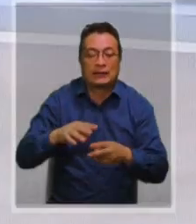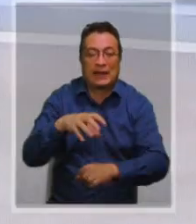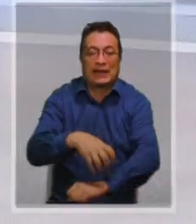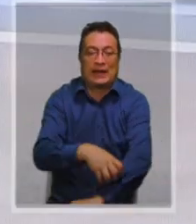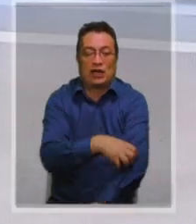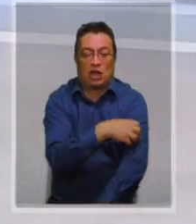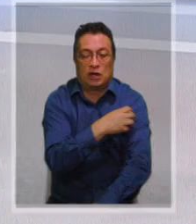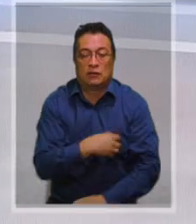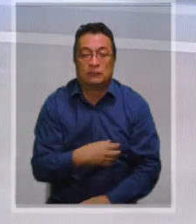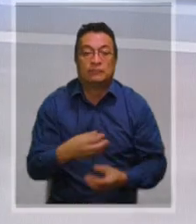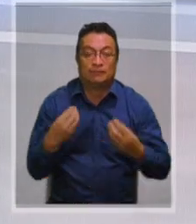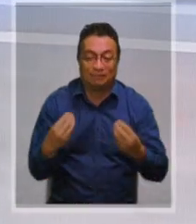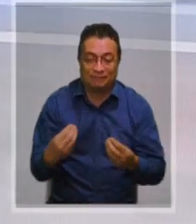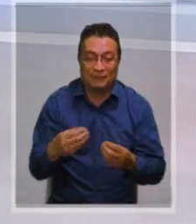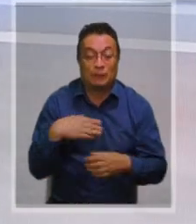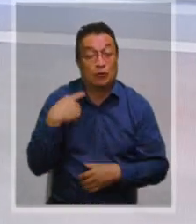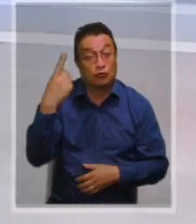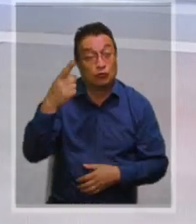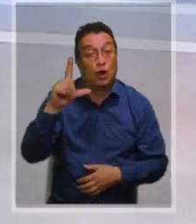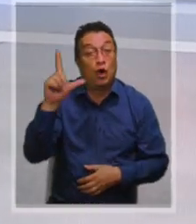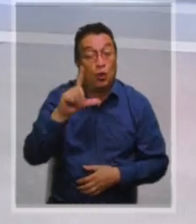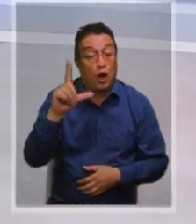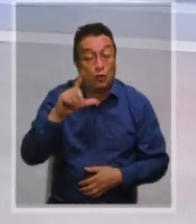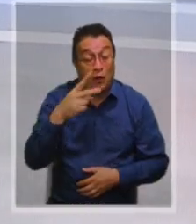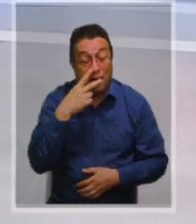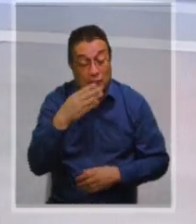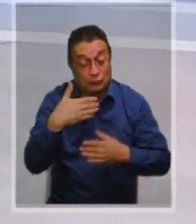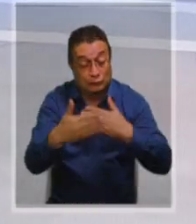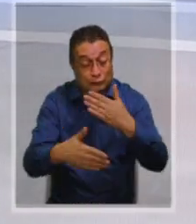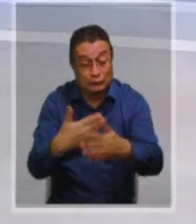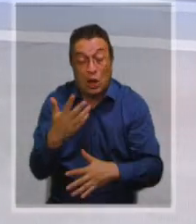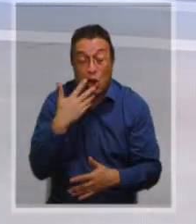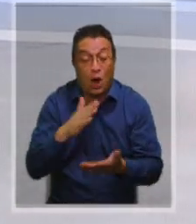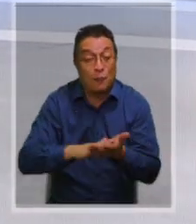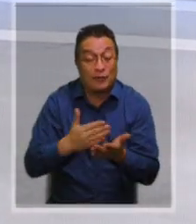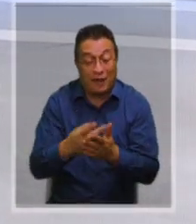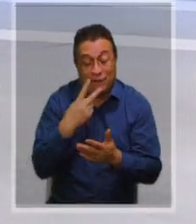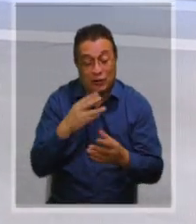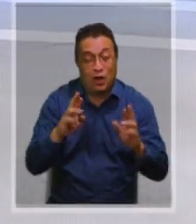Muy bien. Nos vemos con otro superlunes, o todos los días, en realidad, que es un desafío. Gracias. Buenas noches. Buenas noches.